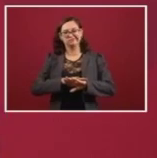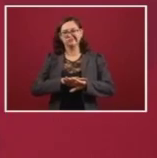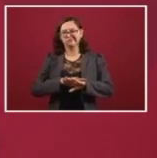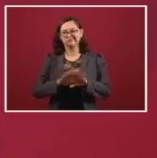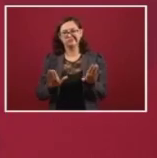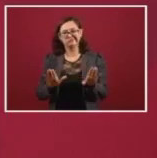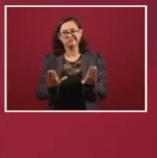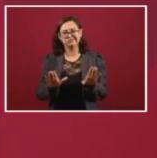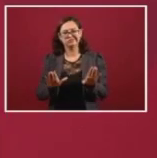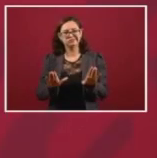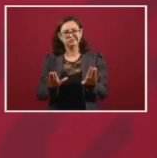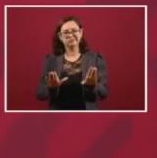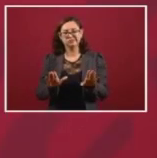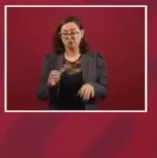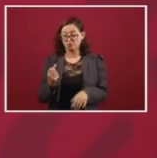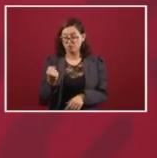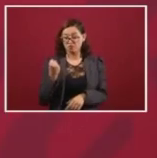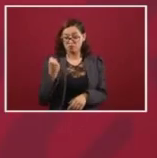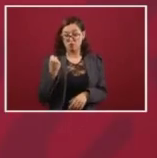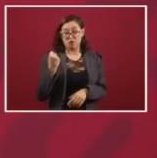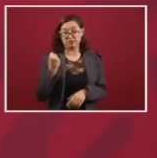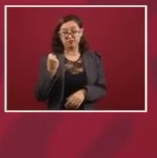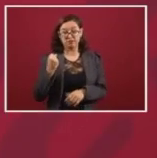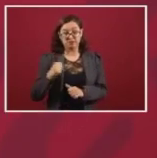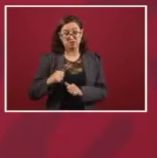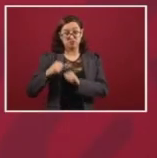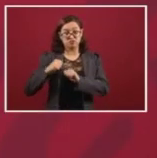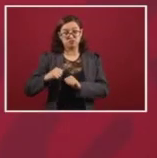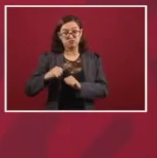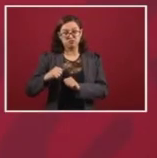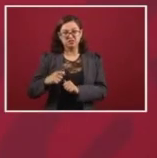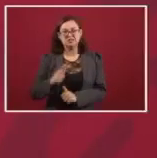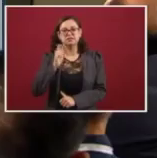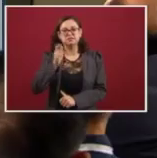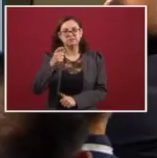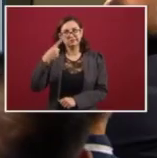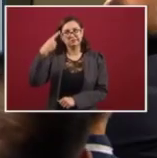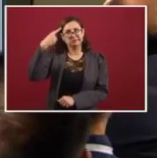La fuerza de la razón.